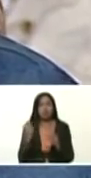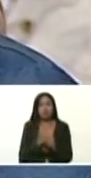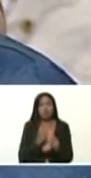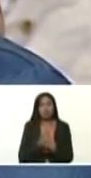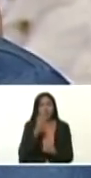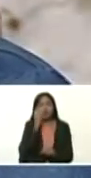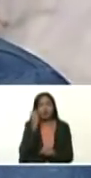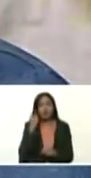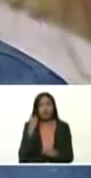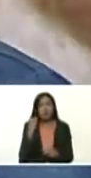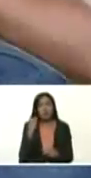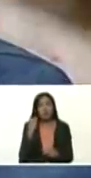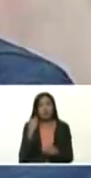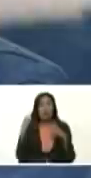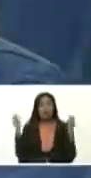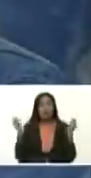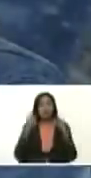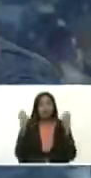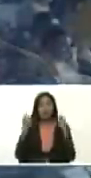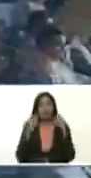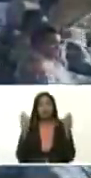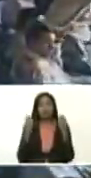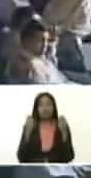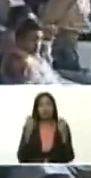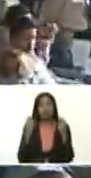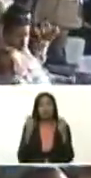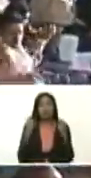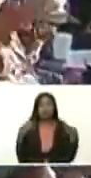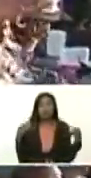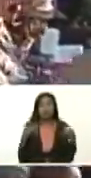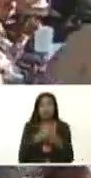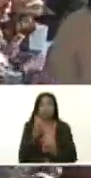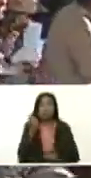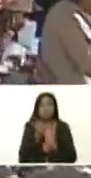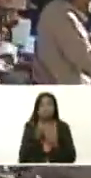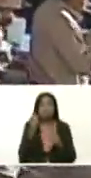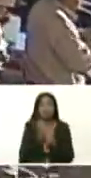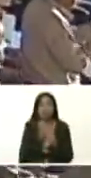trabajadores, con la vanguardia sindical.